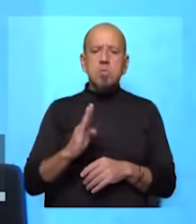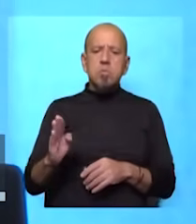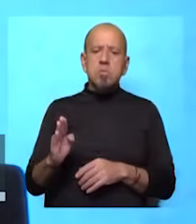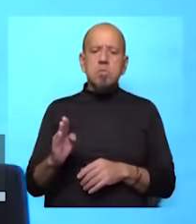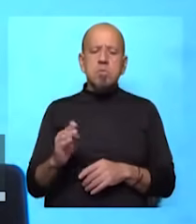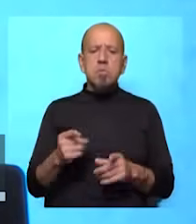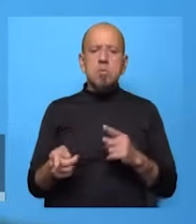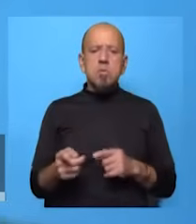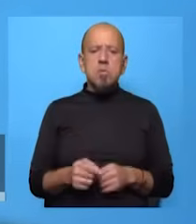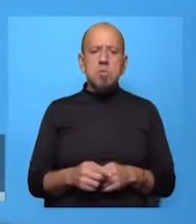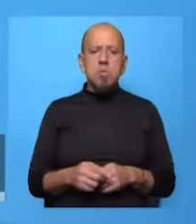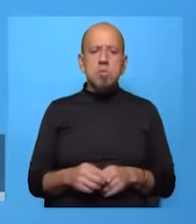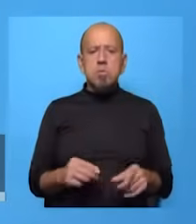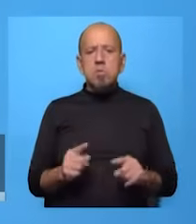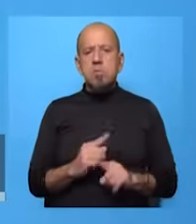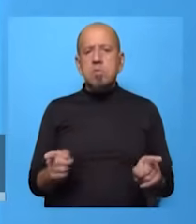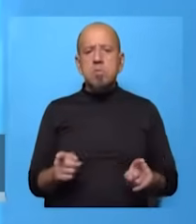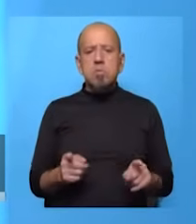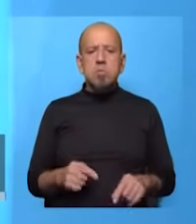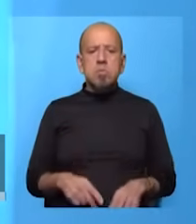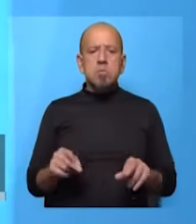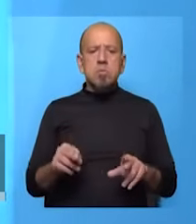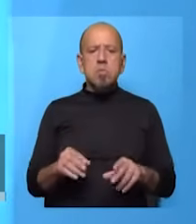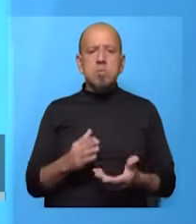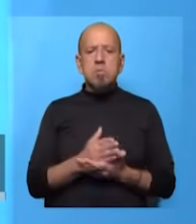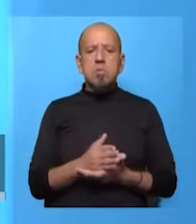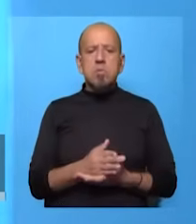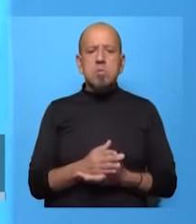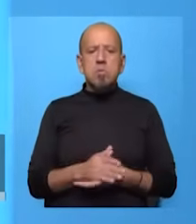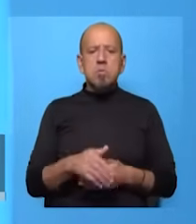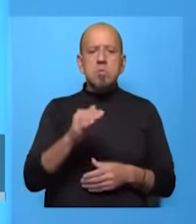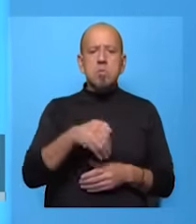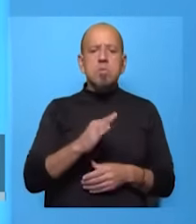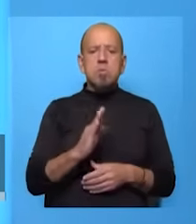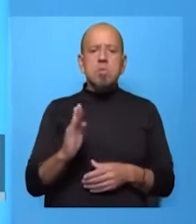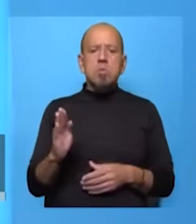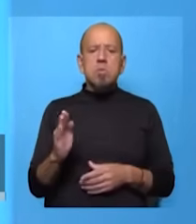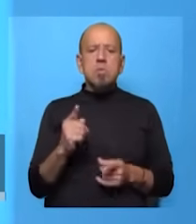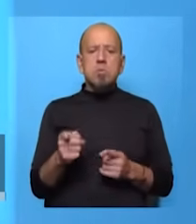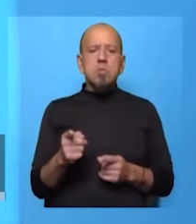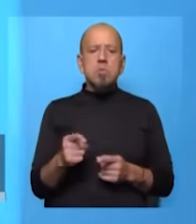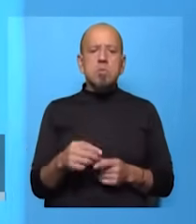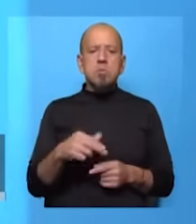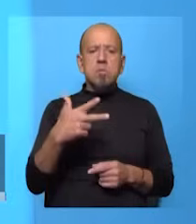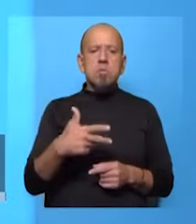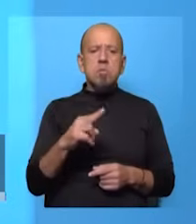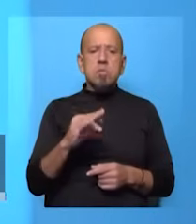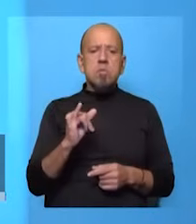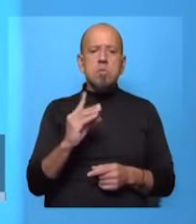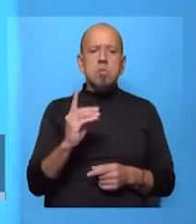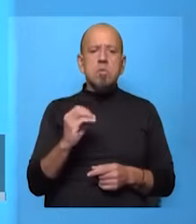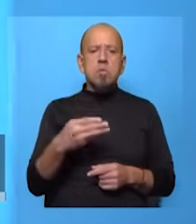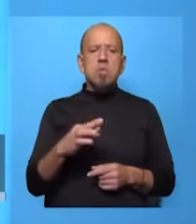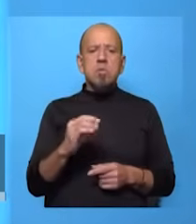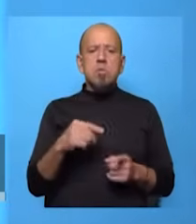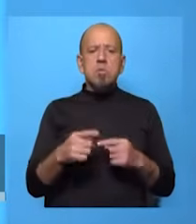centro no estamos en el mismo lugar de siempre hay una cosa que hace el mpp esto lo decía el deuterio Fernández hace mucho tiempo